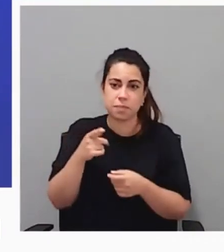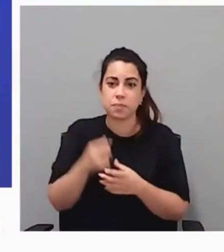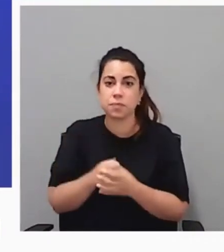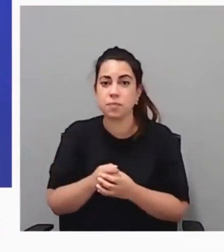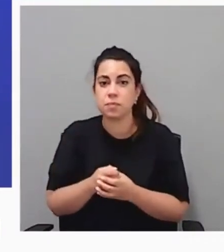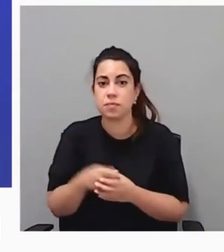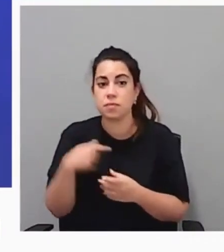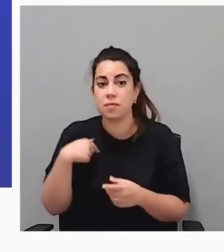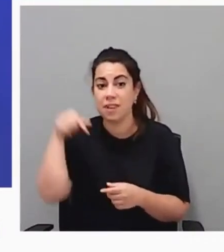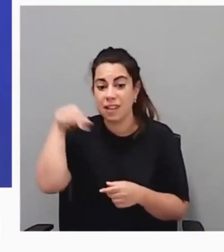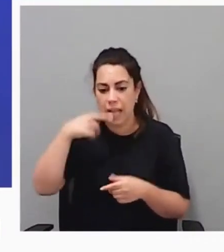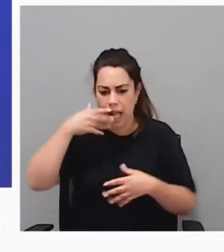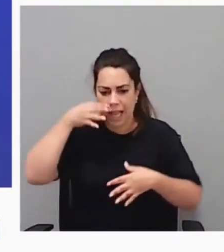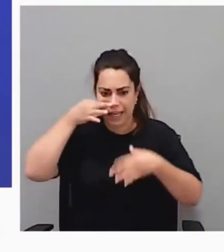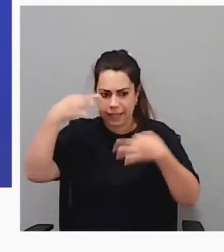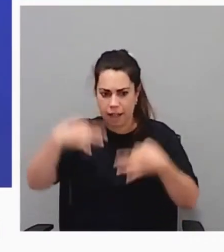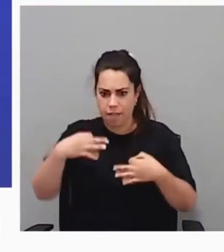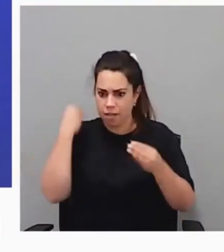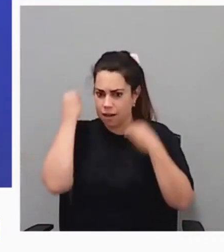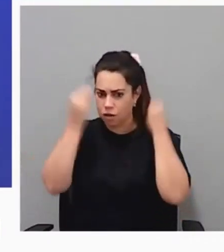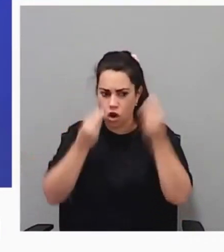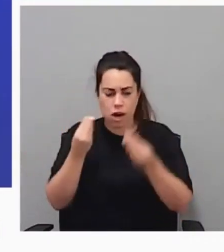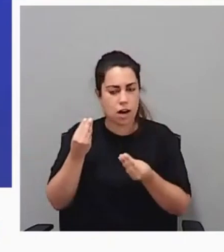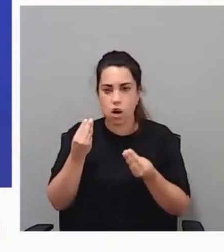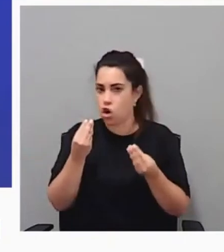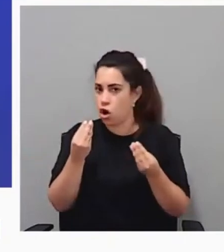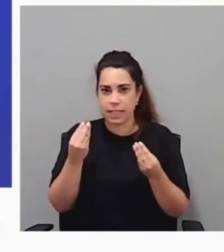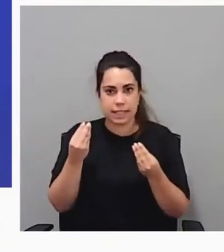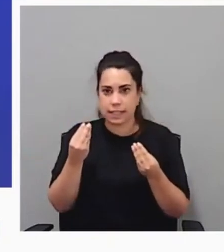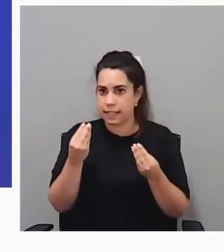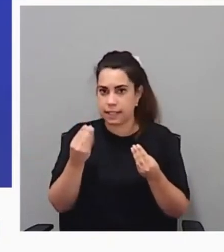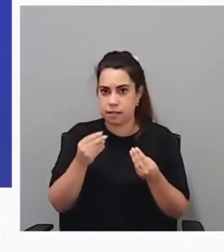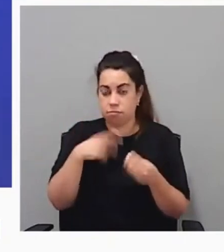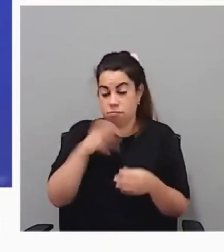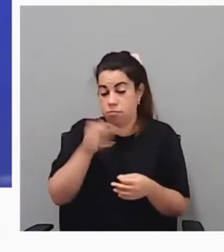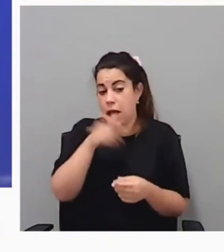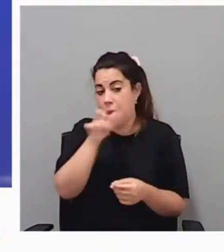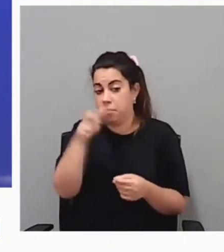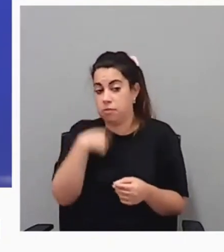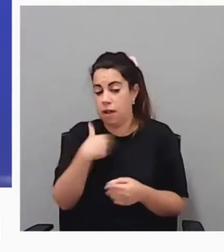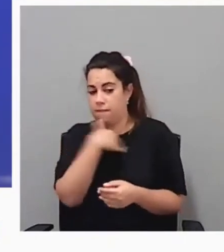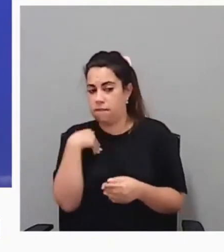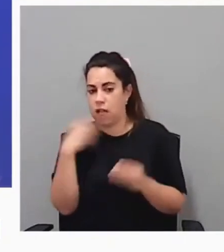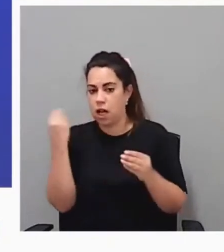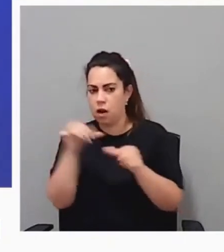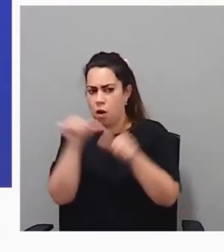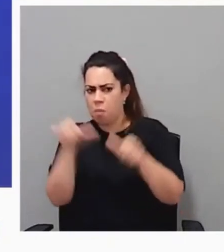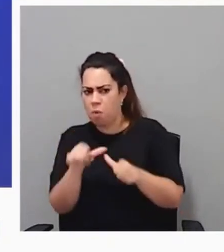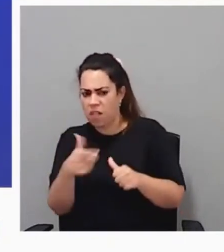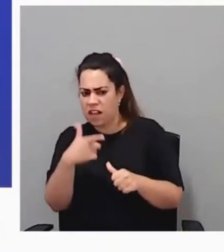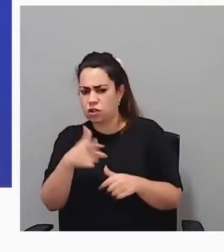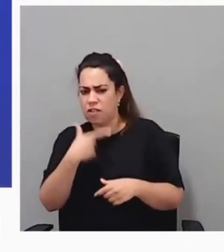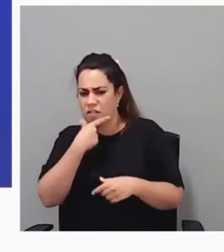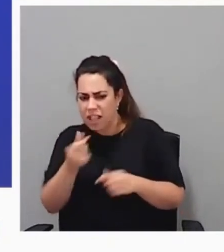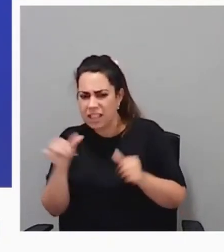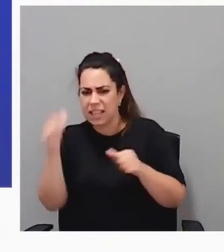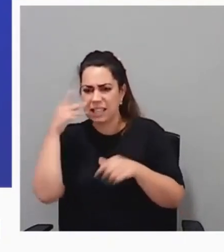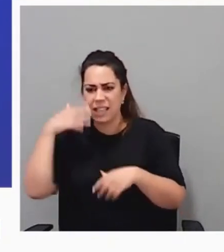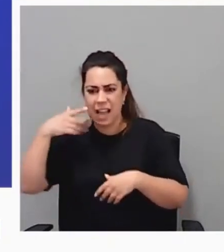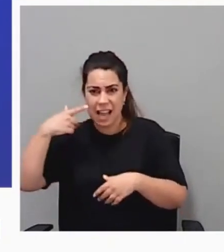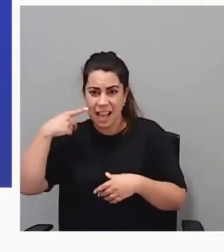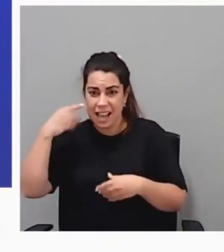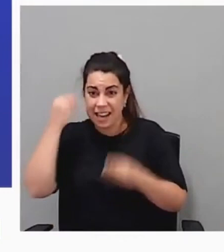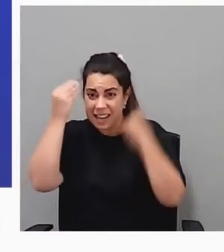realidad no es racional. Por mucho que las personas queramos imponer modelos simples en la realidad, hay